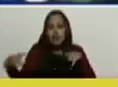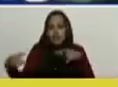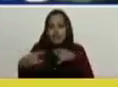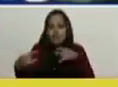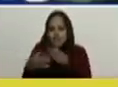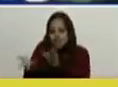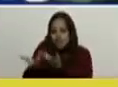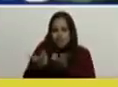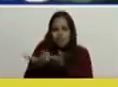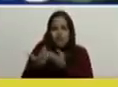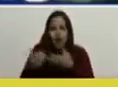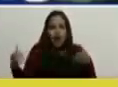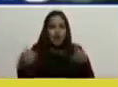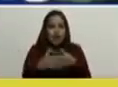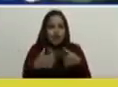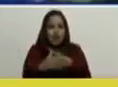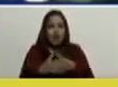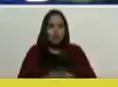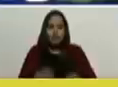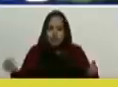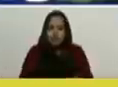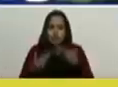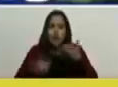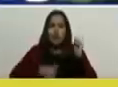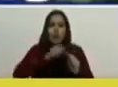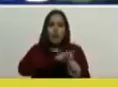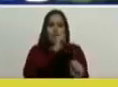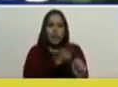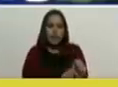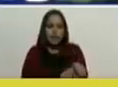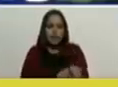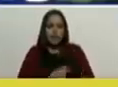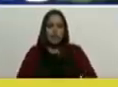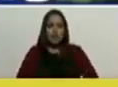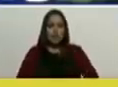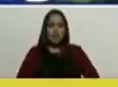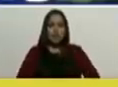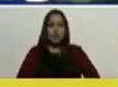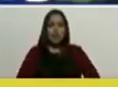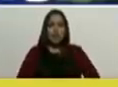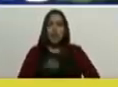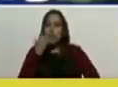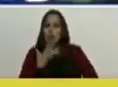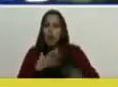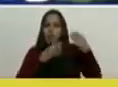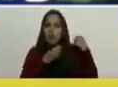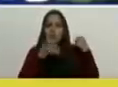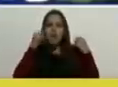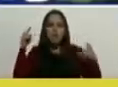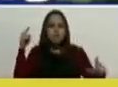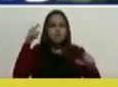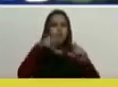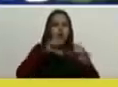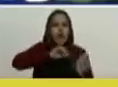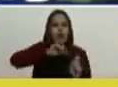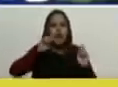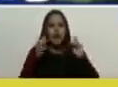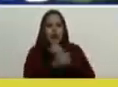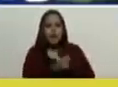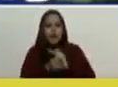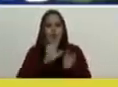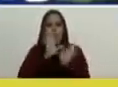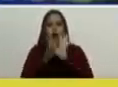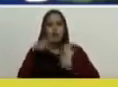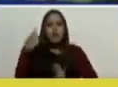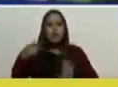grupo emergente más poderoso que con buena esperanza apunta a un cambio en la